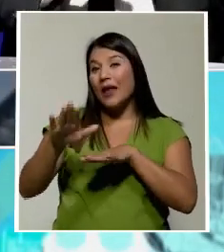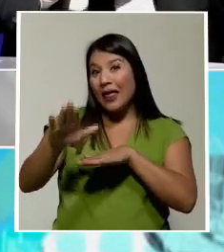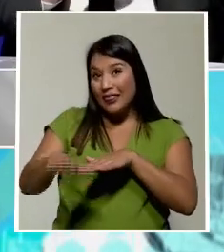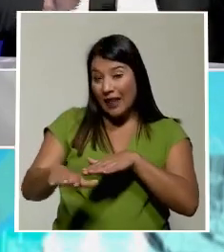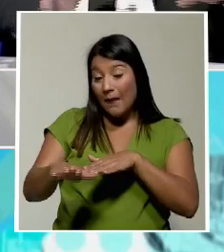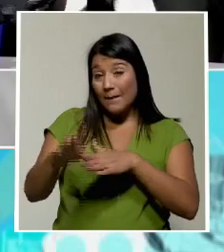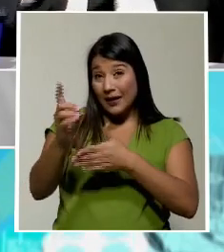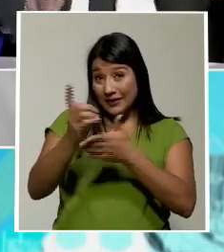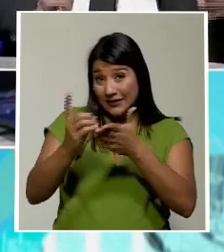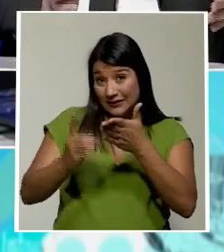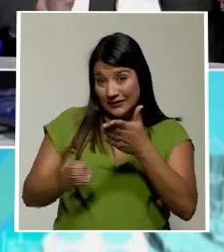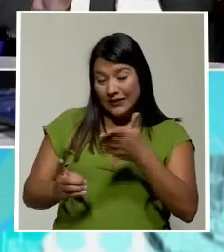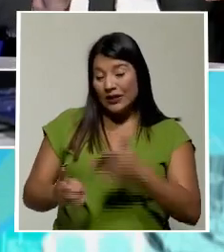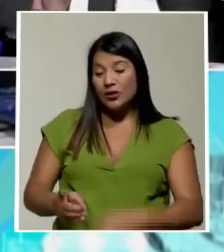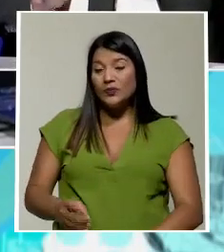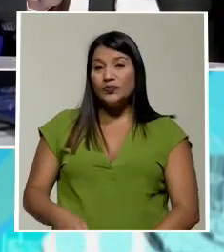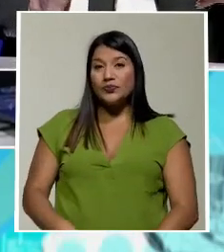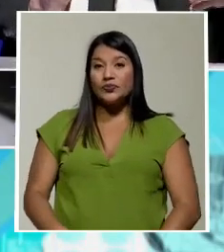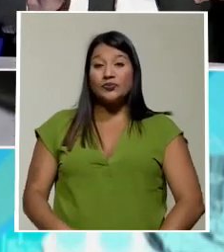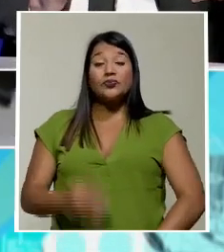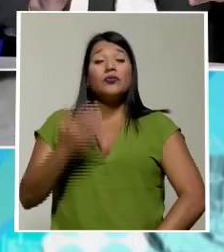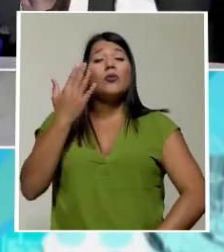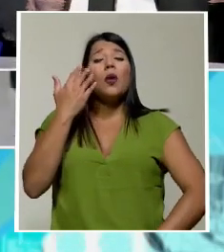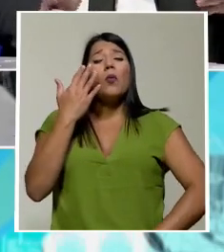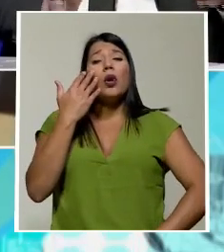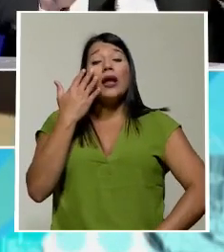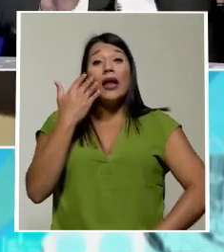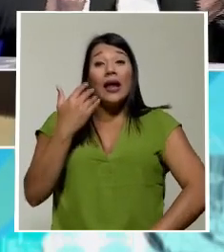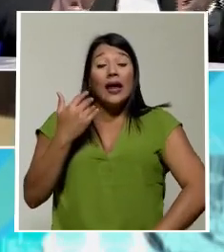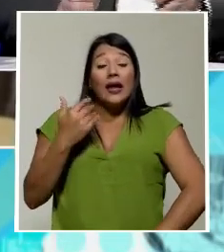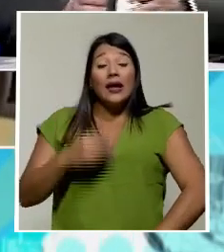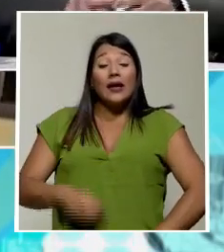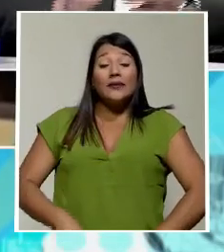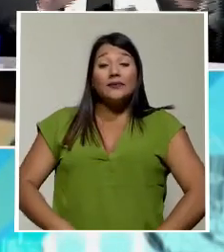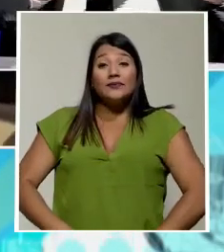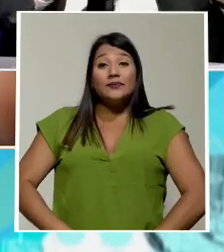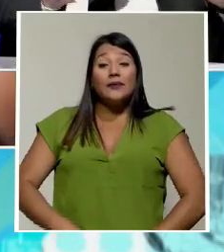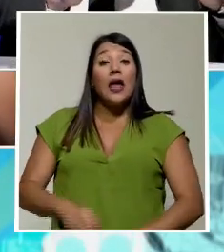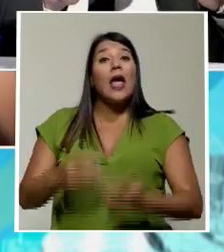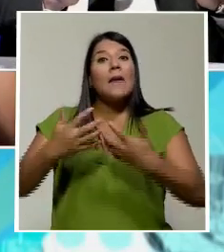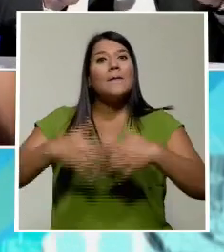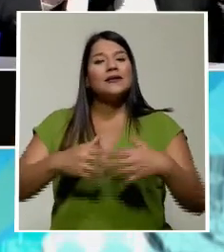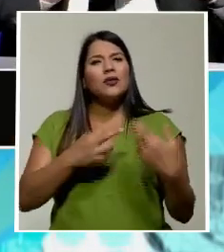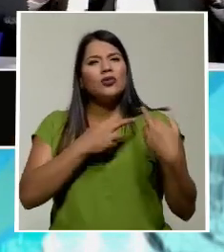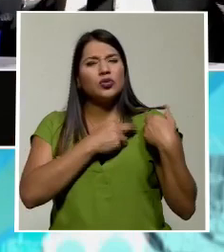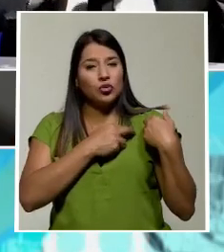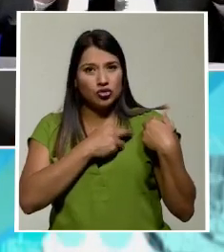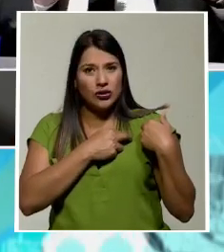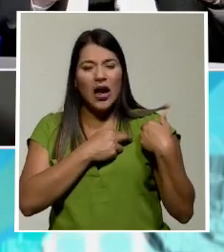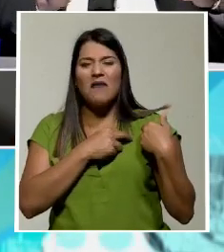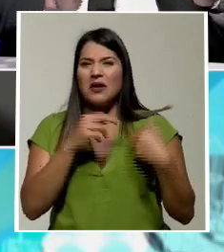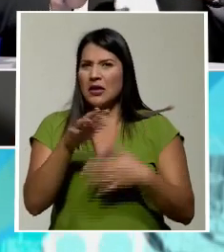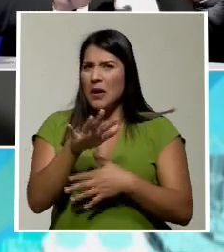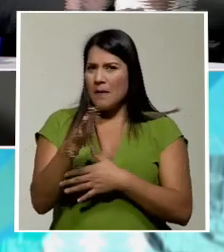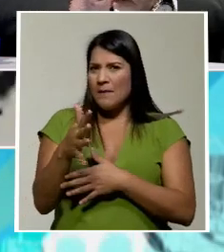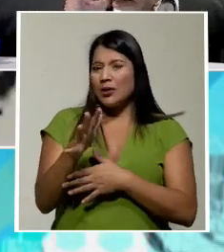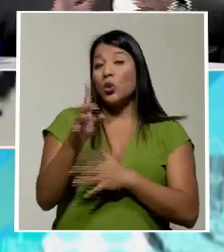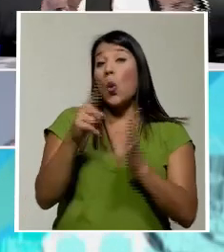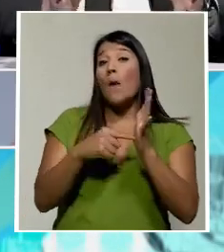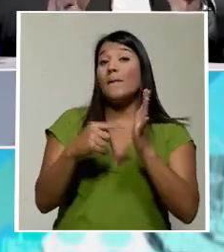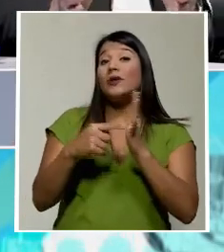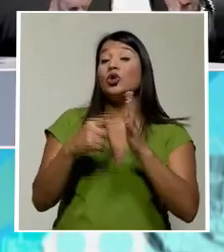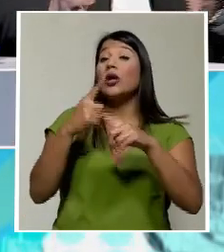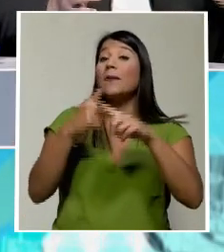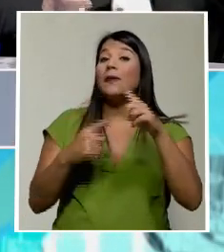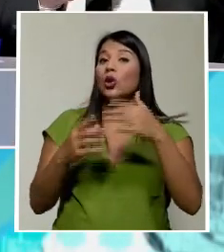hizo un estudio de mercado, o la empresa que se encargó del diseño hizo un estudio de mercado, La estimación era de aproximadamente